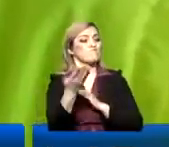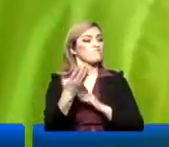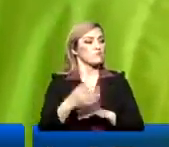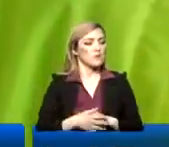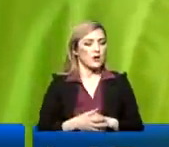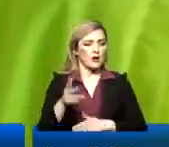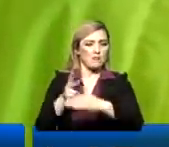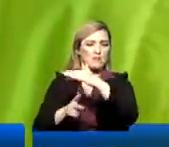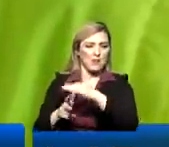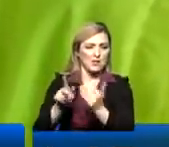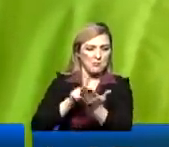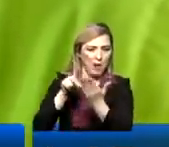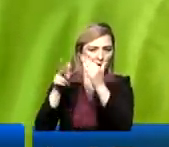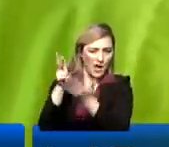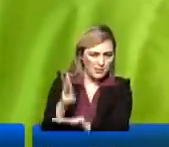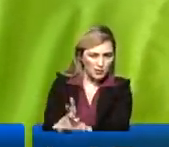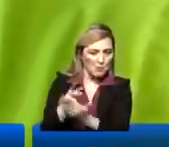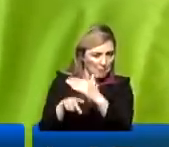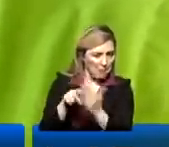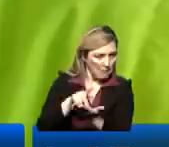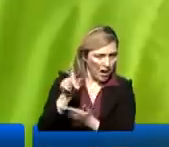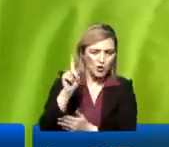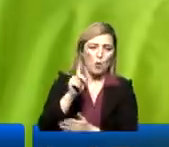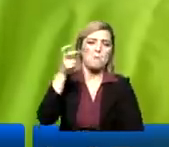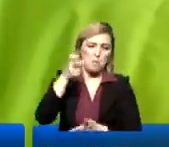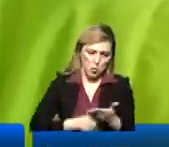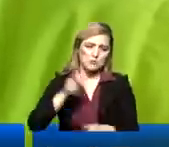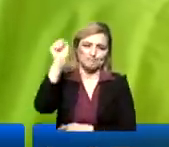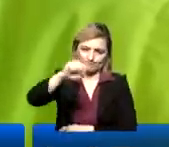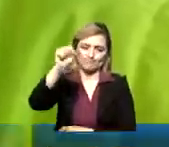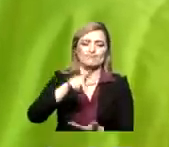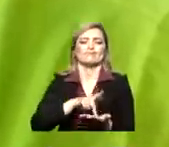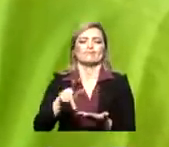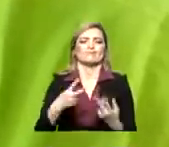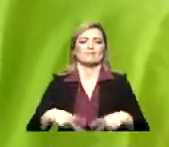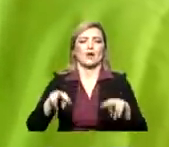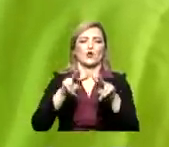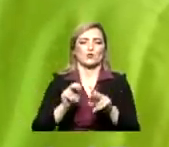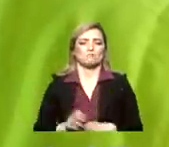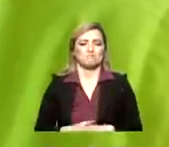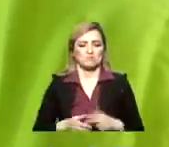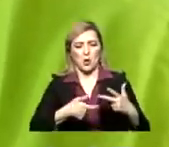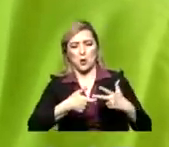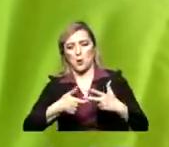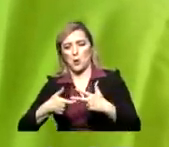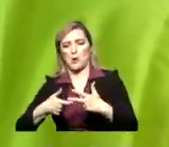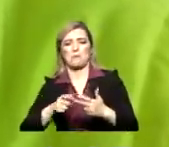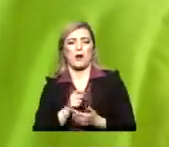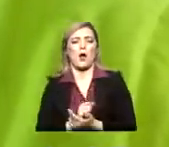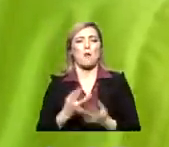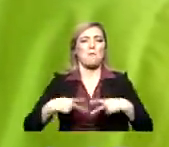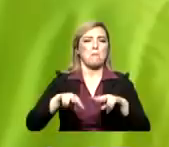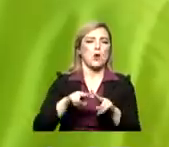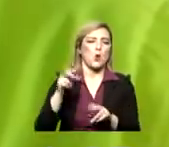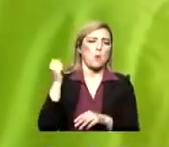ningún costo de estacionamiento, solamente pagarán la multa correspondiente, el valor de la grúa y los valores pendientes que